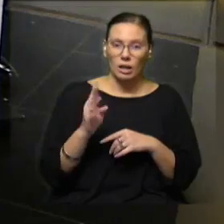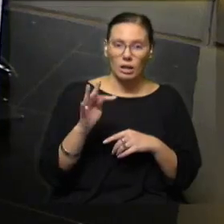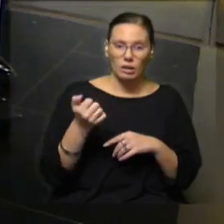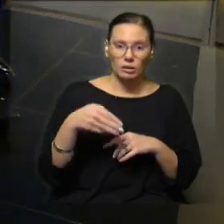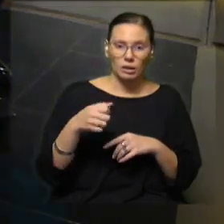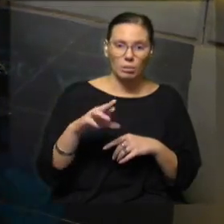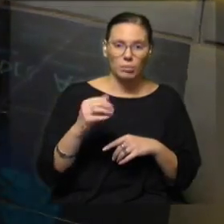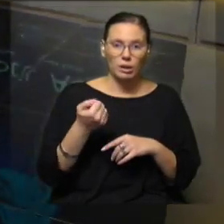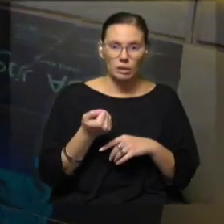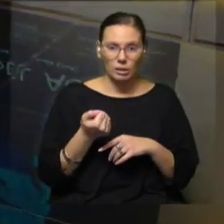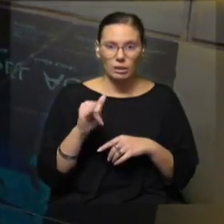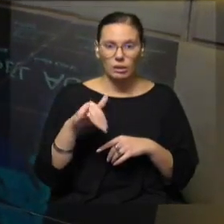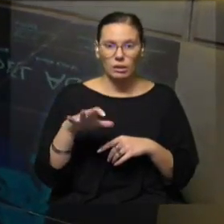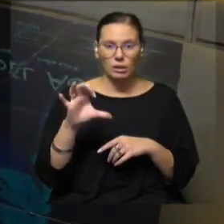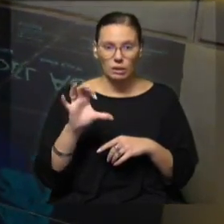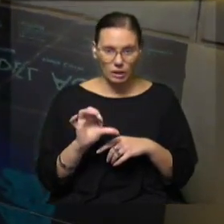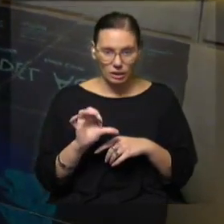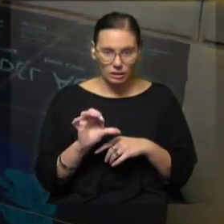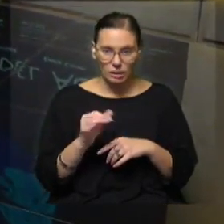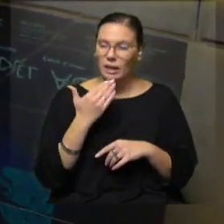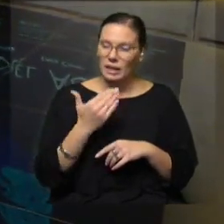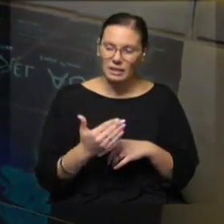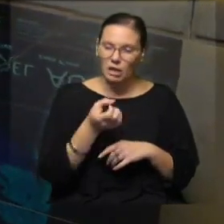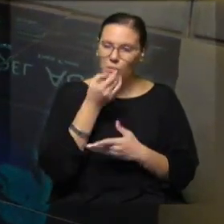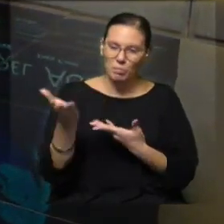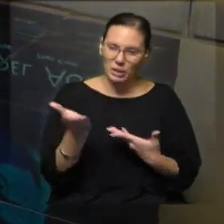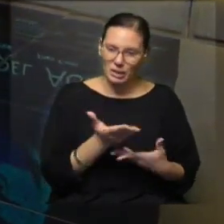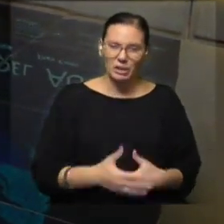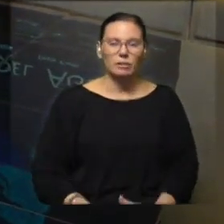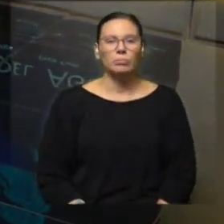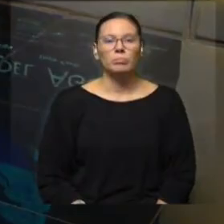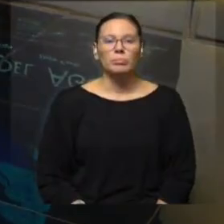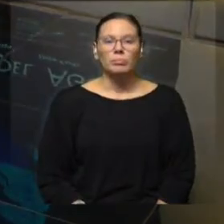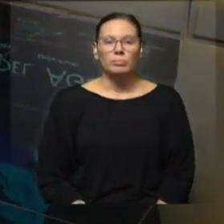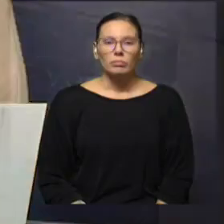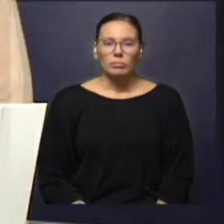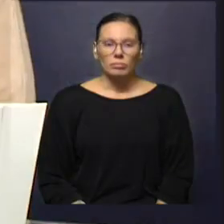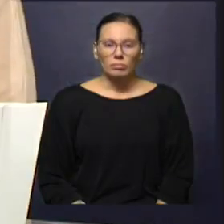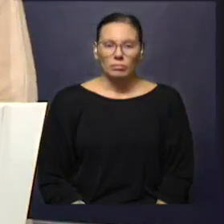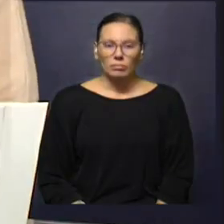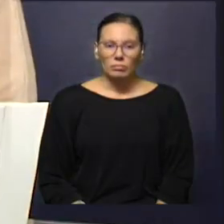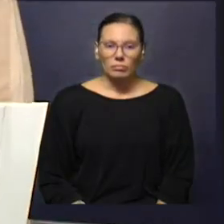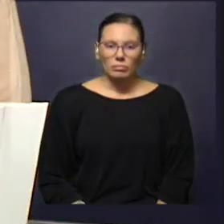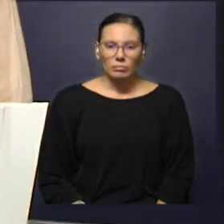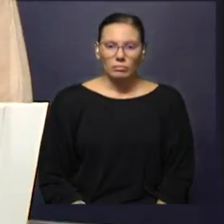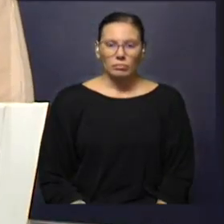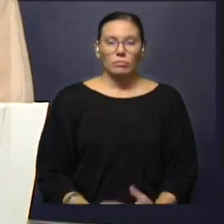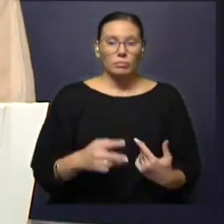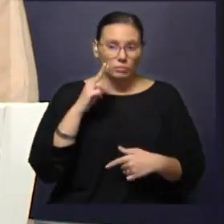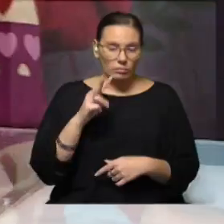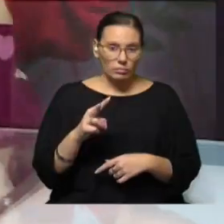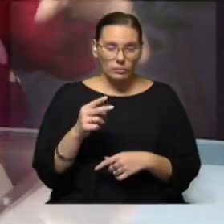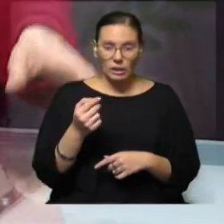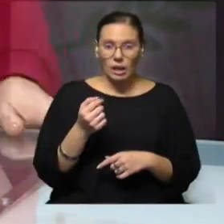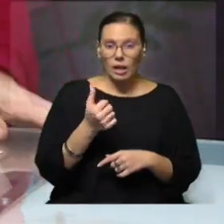Tamara Kupfer e Inés Corti. Muchas gracias. ¡Bienvenidas! ¡Vamos! ¡Vamos, campeona! ¡Vamos! Y como ven, A Ras del